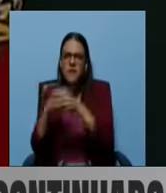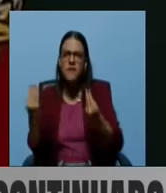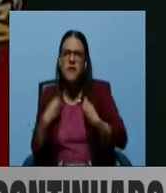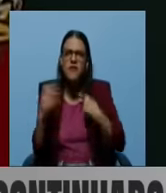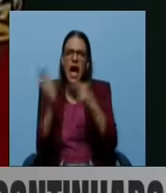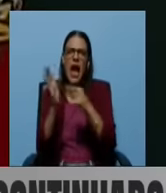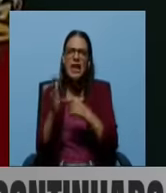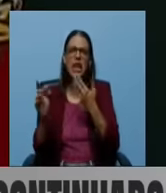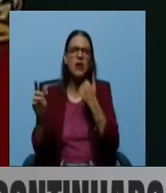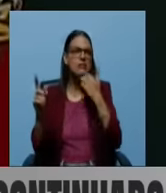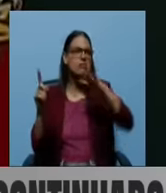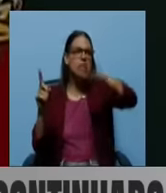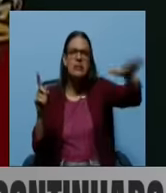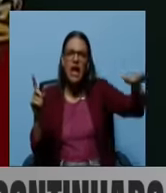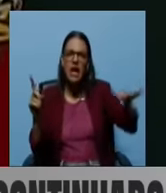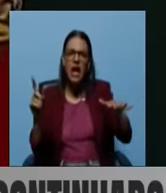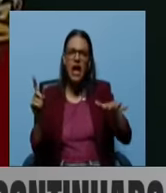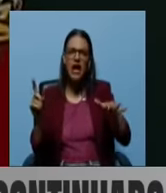por aquí por Cumbre,